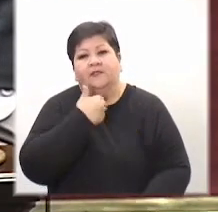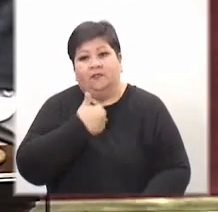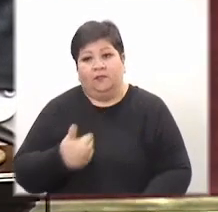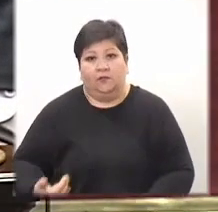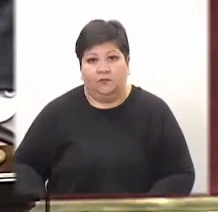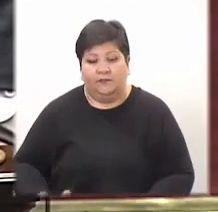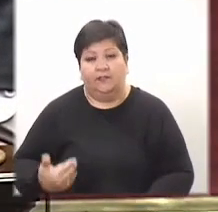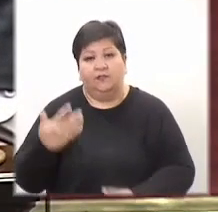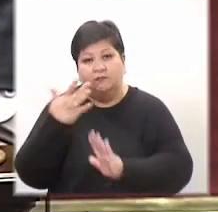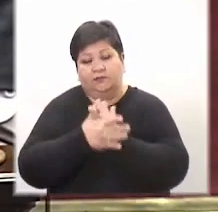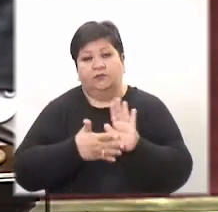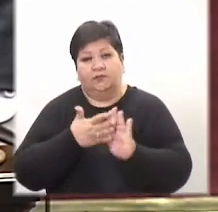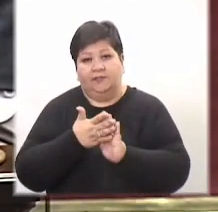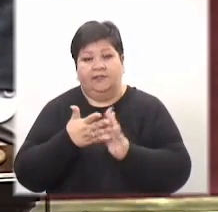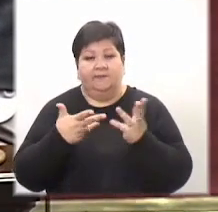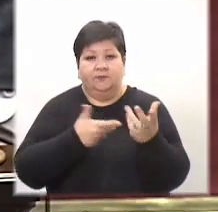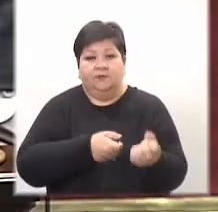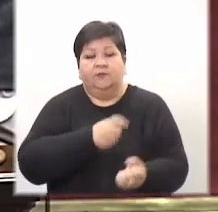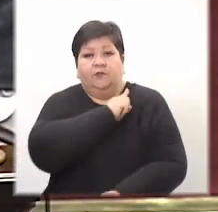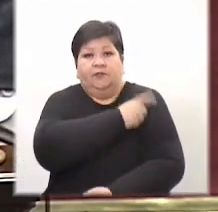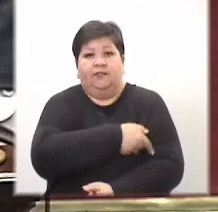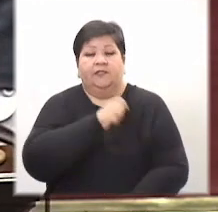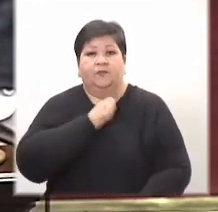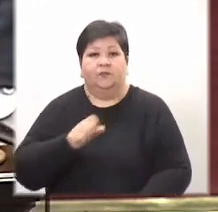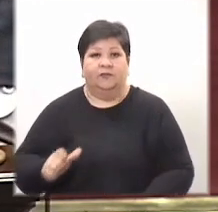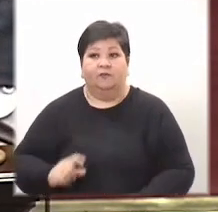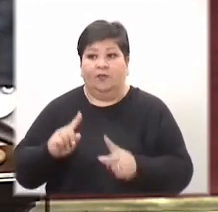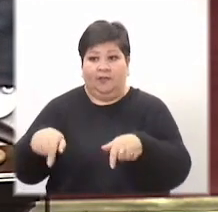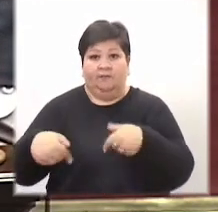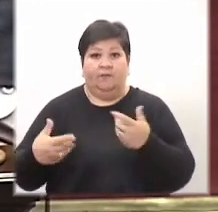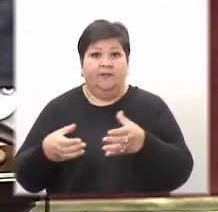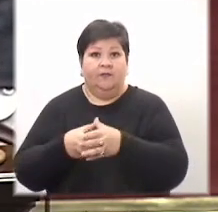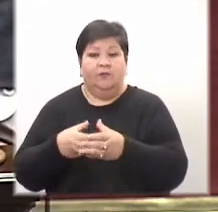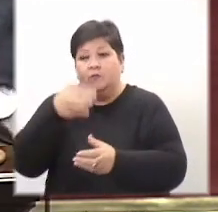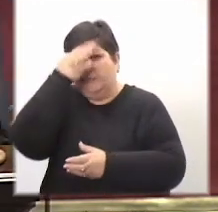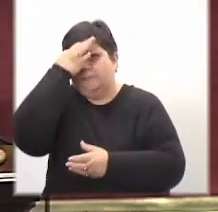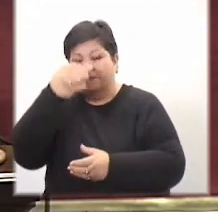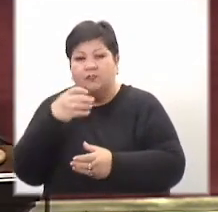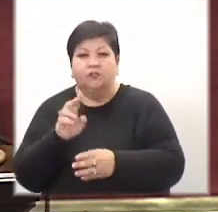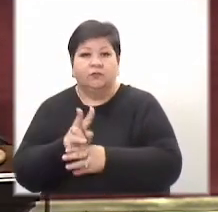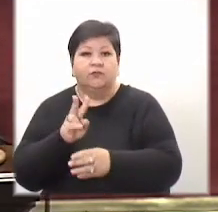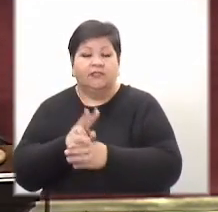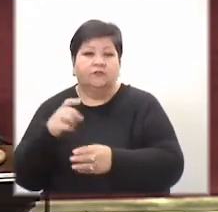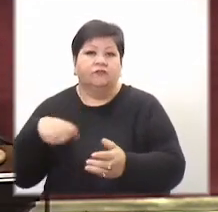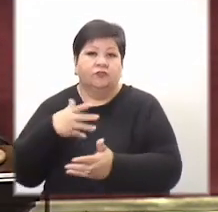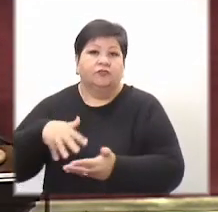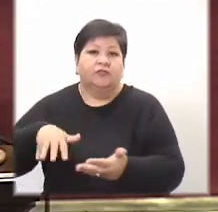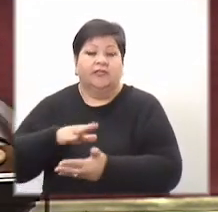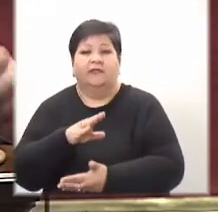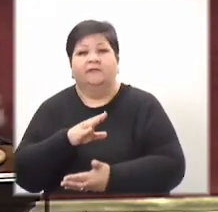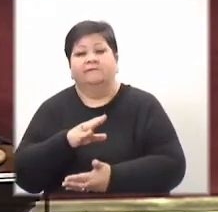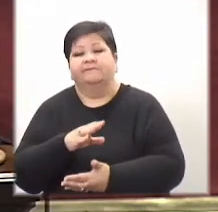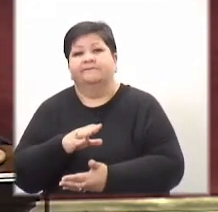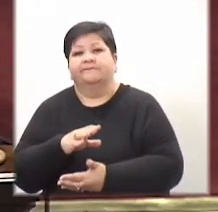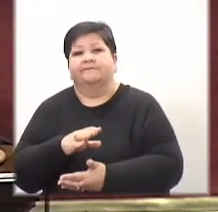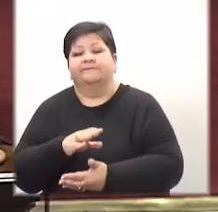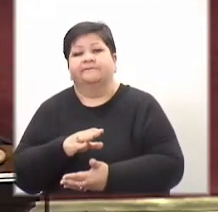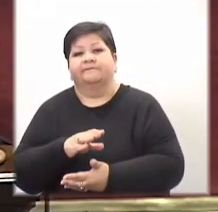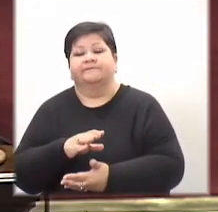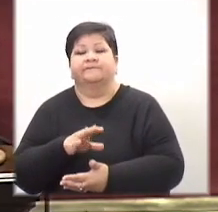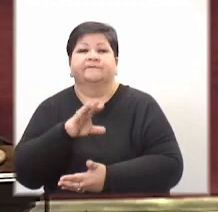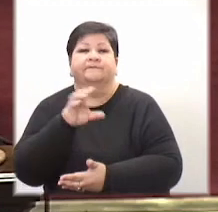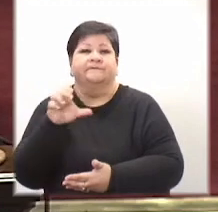Gobierno Nacional, el Poder Ejecutivo, luego de la actuación del grupo de expertos de la Seguridad Social, denominado CES, cuya